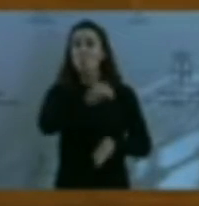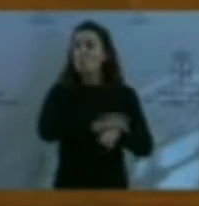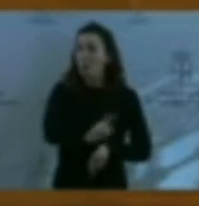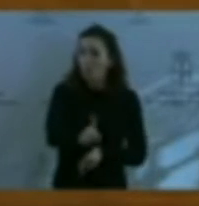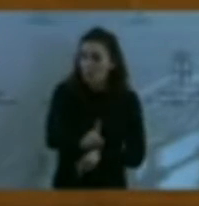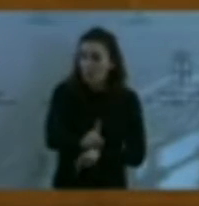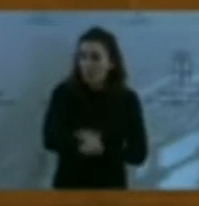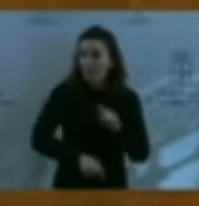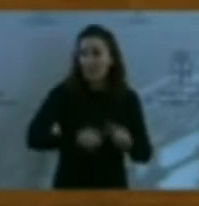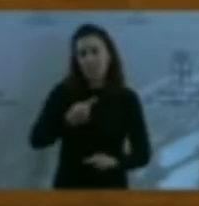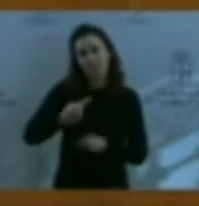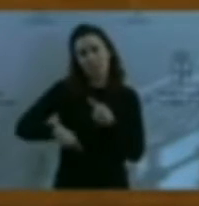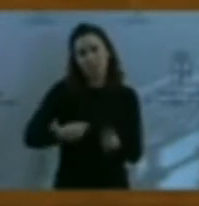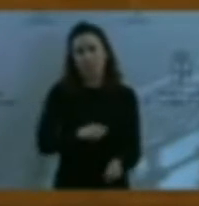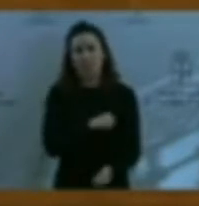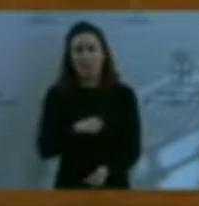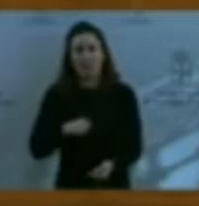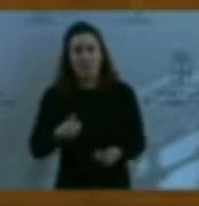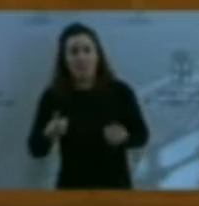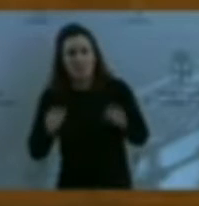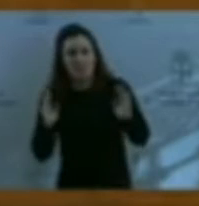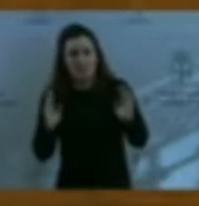en cuanto a lo real.